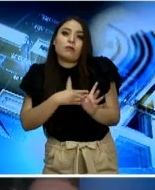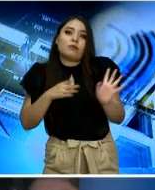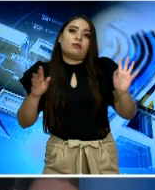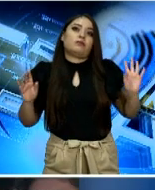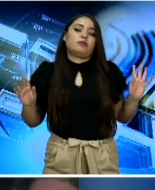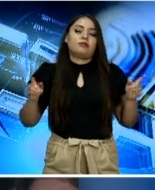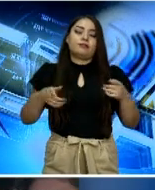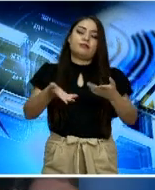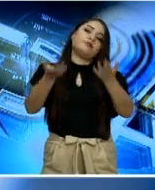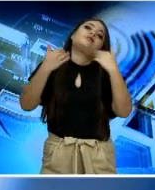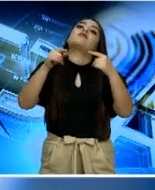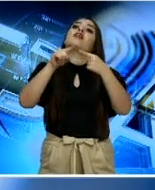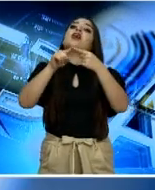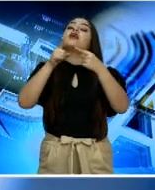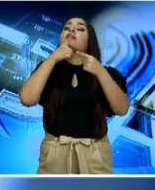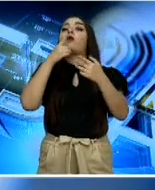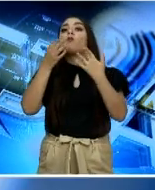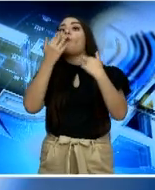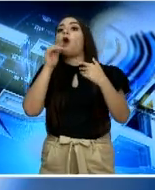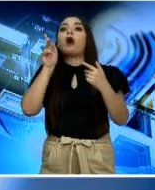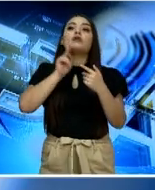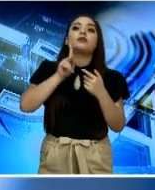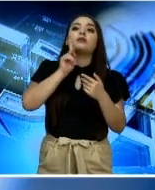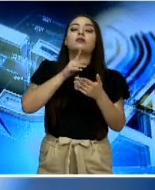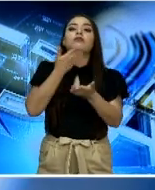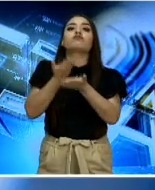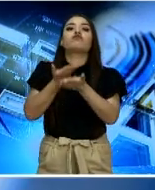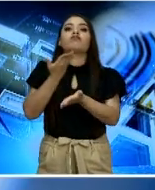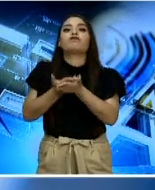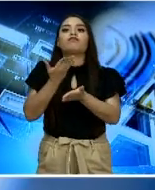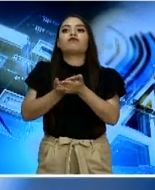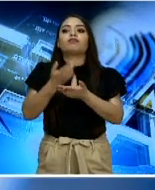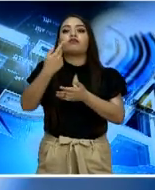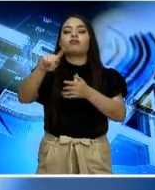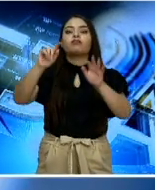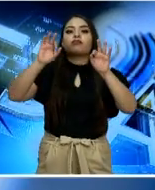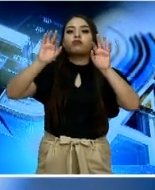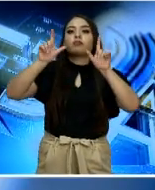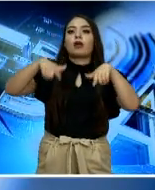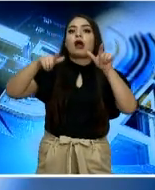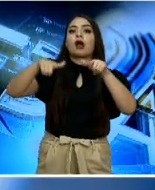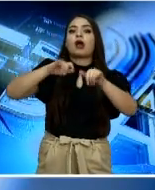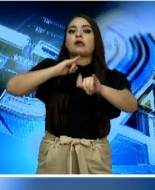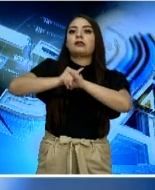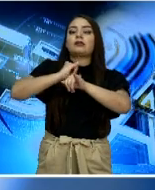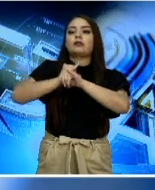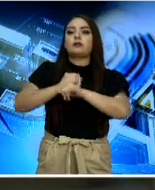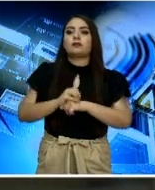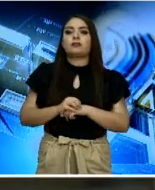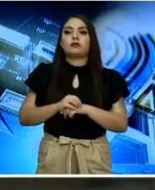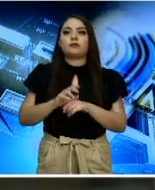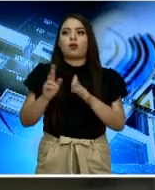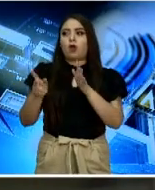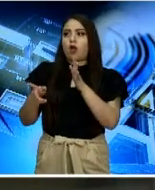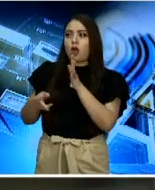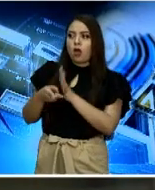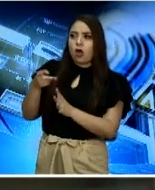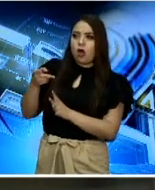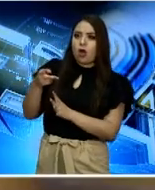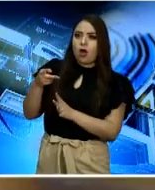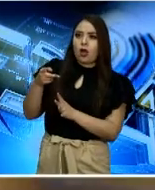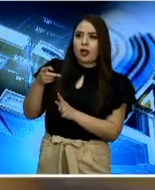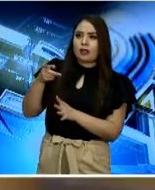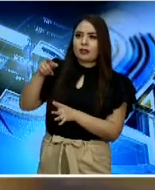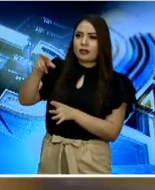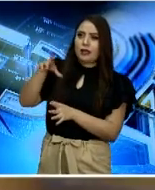sin pruebas y de mala fe en redes sociales. Otra vez, te lo replanteo. ¿Existe Romeo?